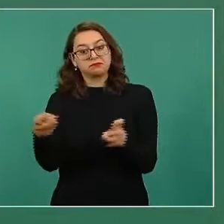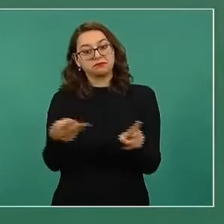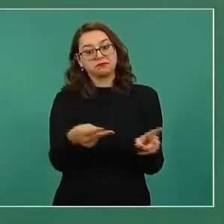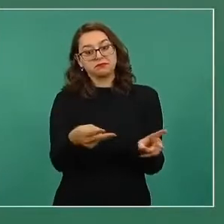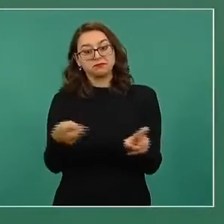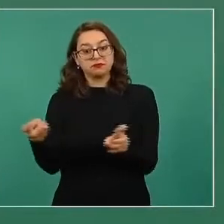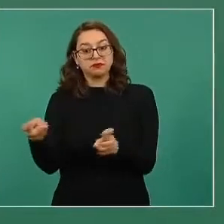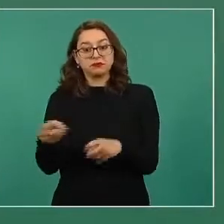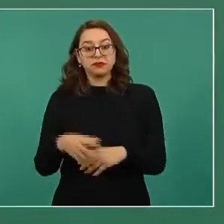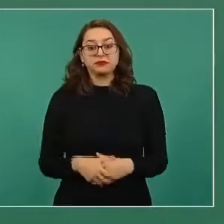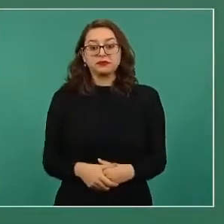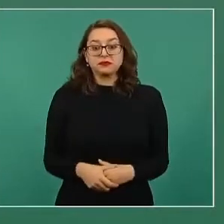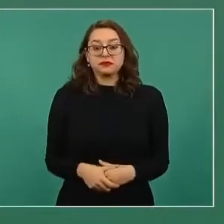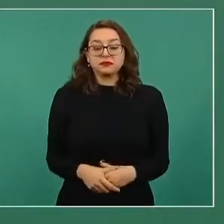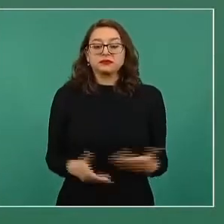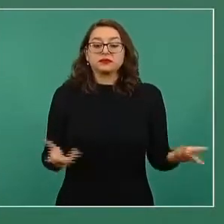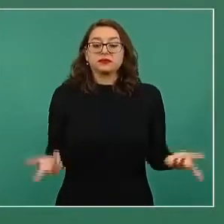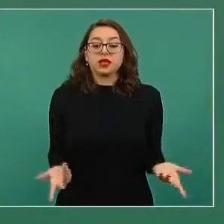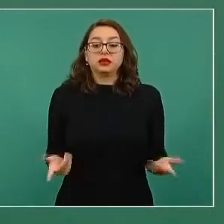y ya cuando lo reparten,